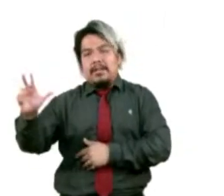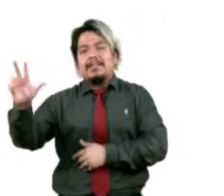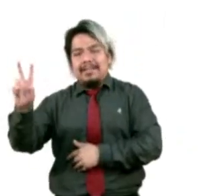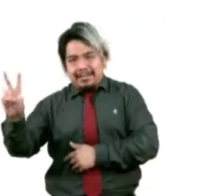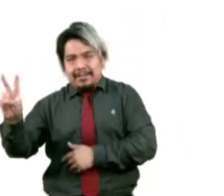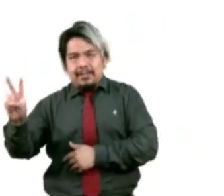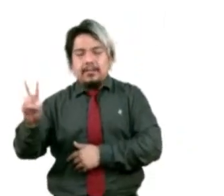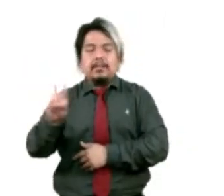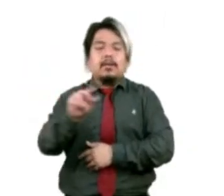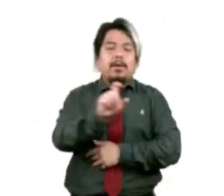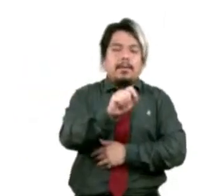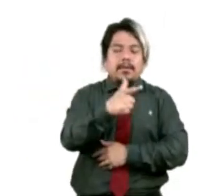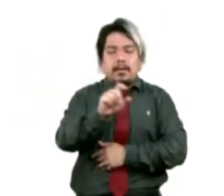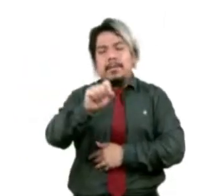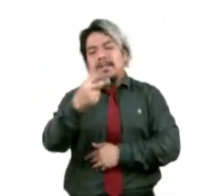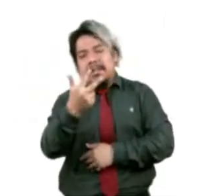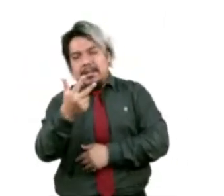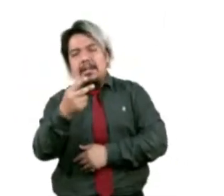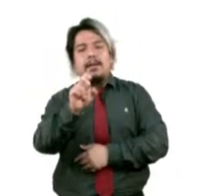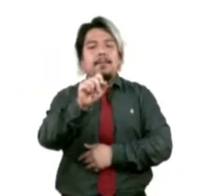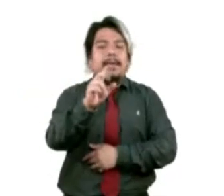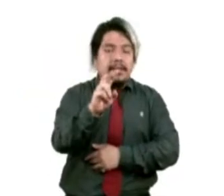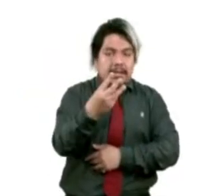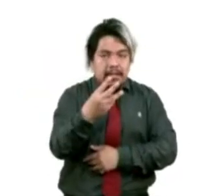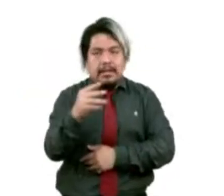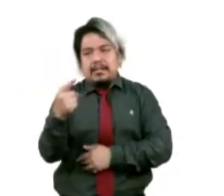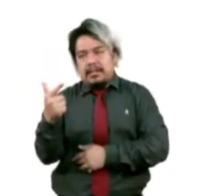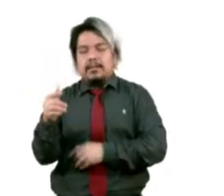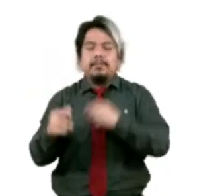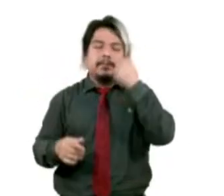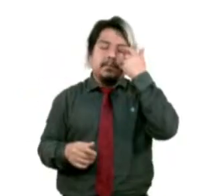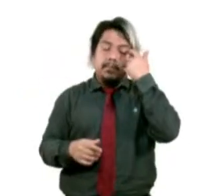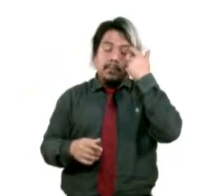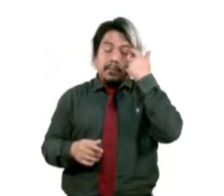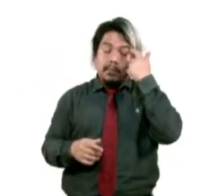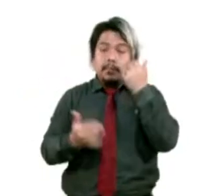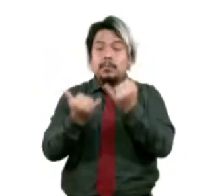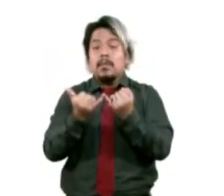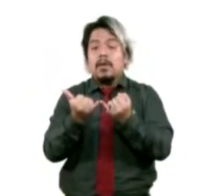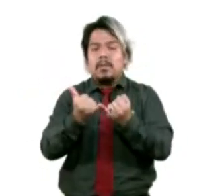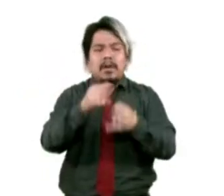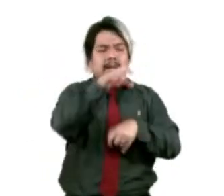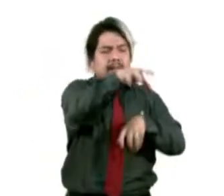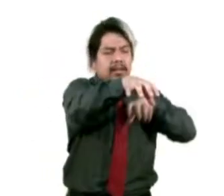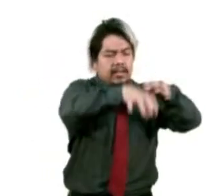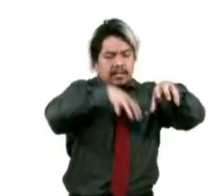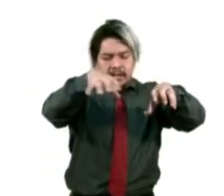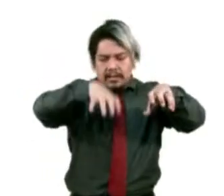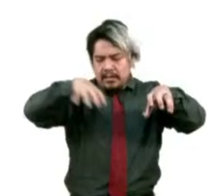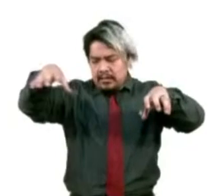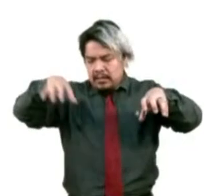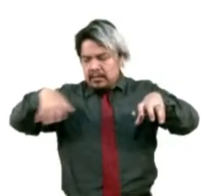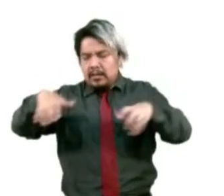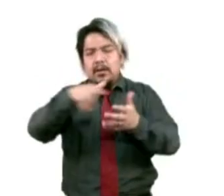19 a sábado 21 y de lunes 23 a viernes 27 de mayo. Adicionalmente, tenemos 20 unidades de salud por toda la ciudad.